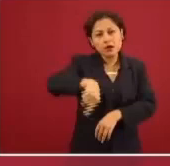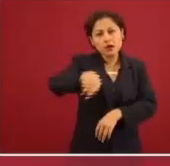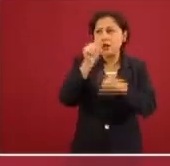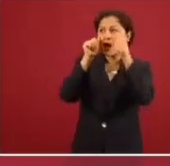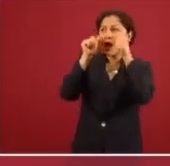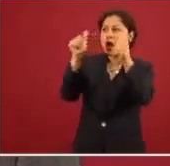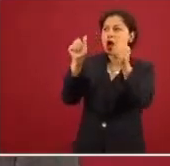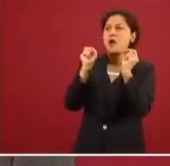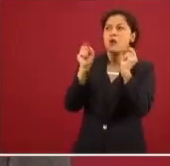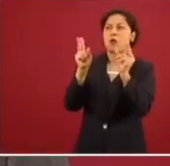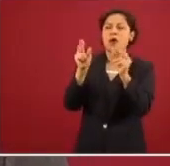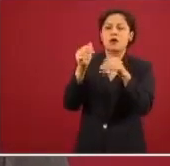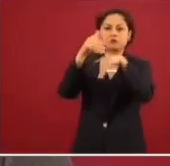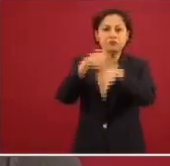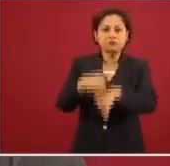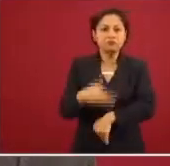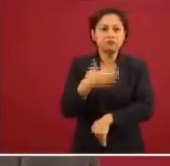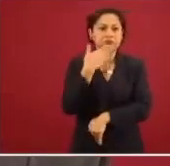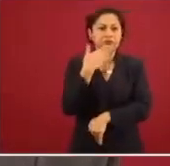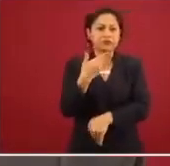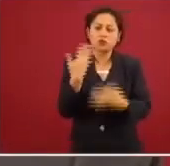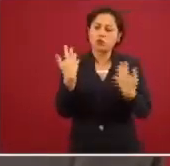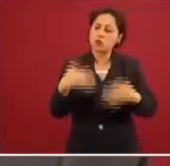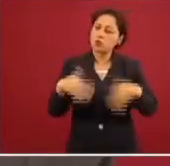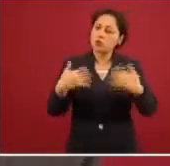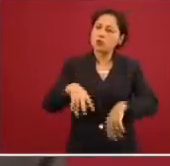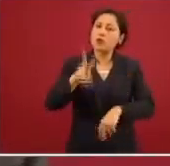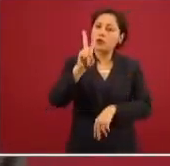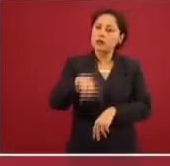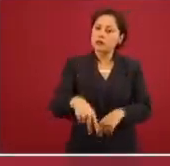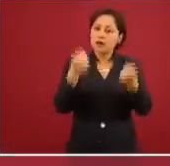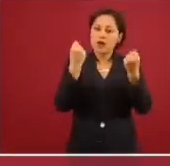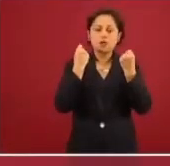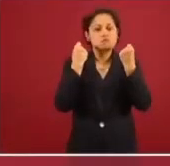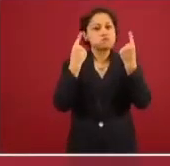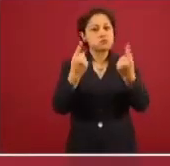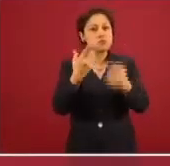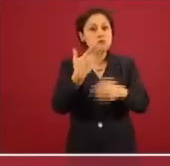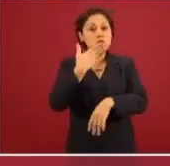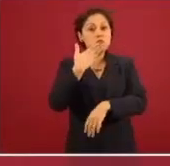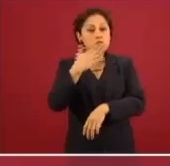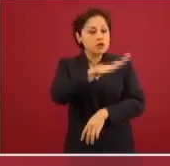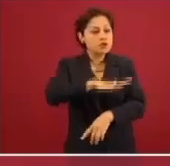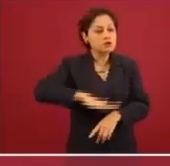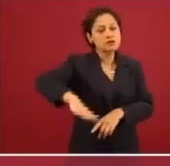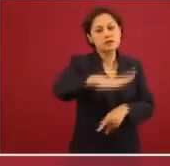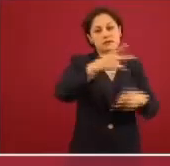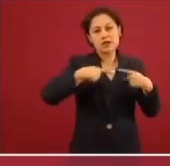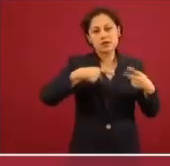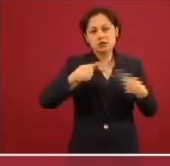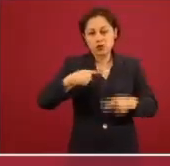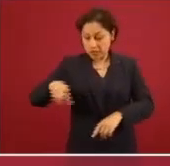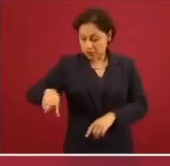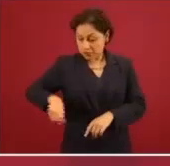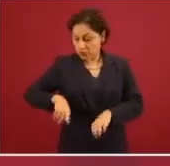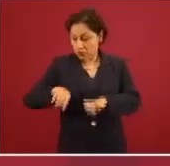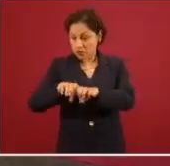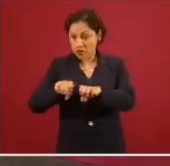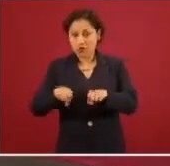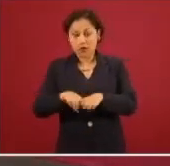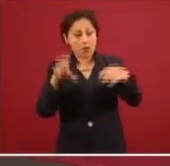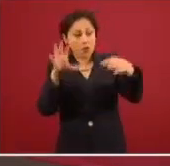Hay muy buena comunicación entre pueblo y gobierno y esto nos